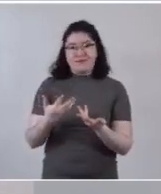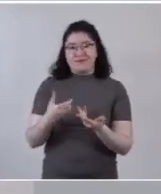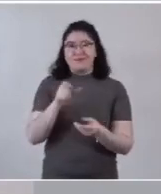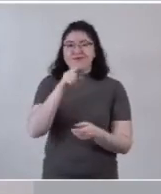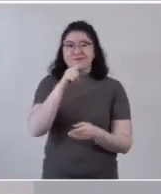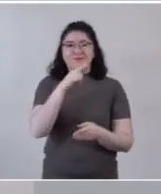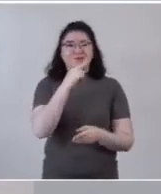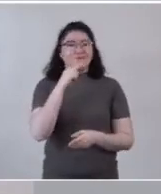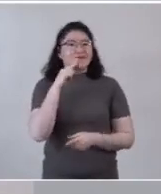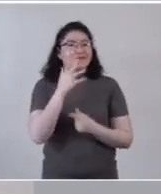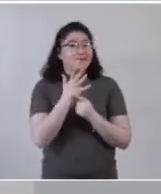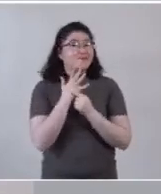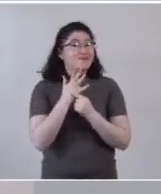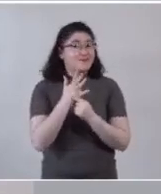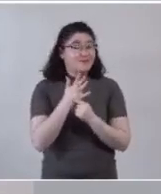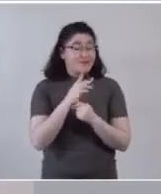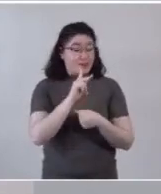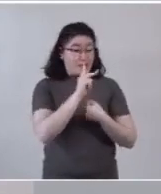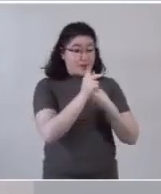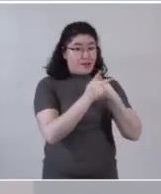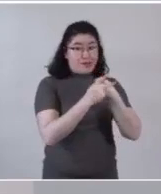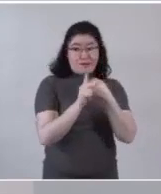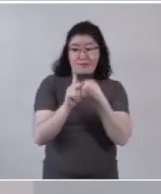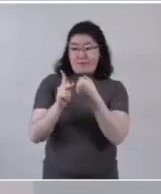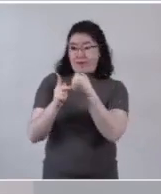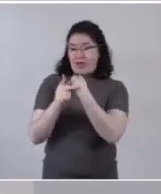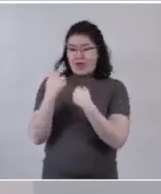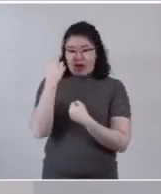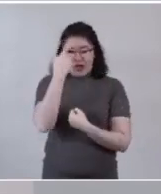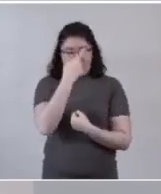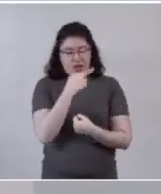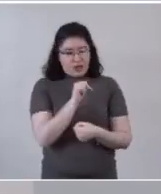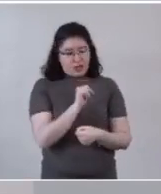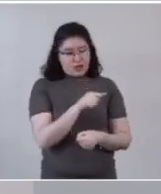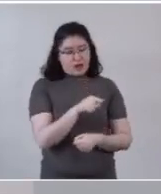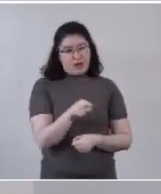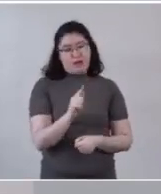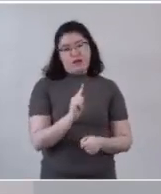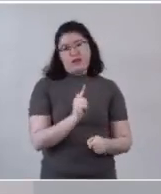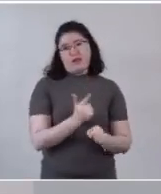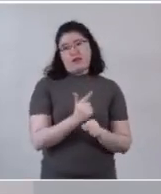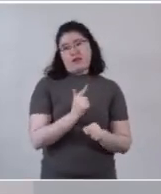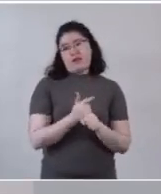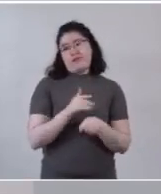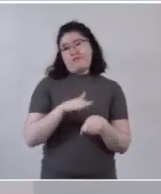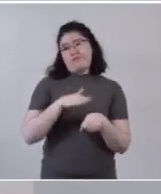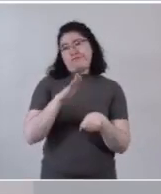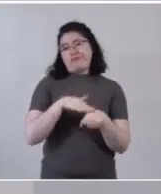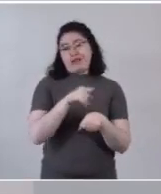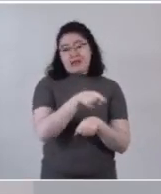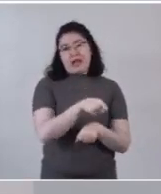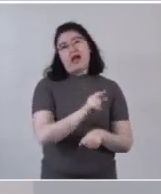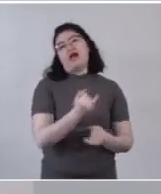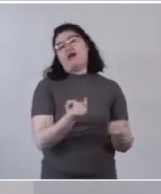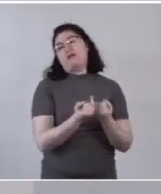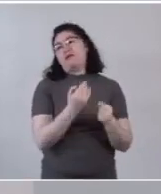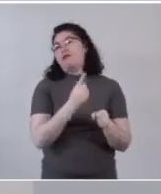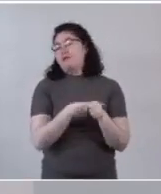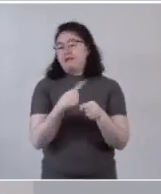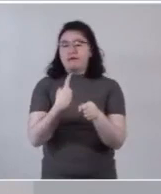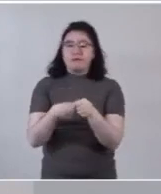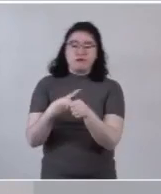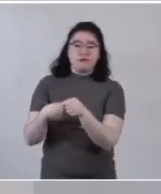describe, de que muchos países después de esta revisión han visto que eran más decesos de los que había o menos decesos de los que